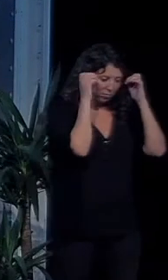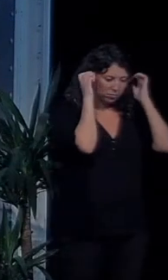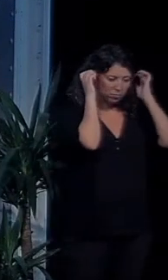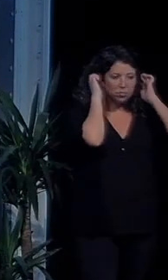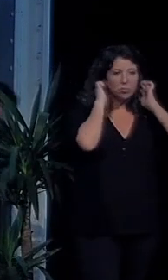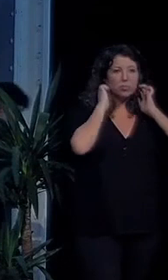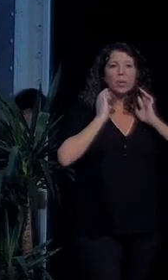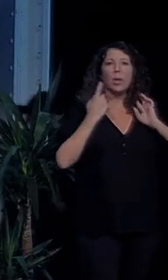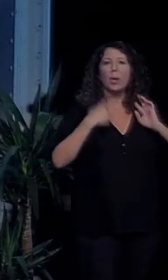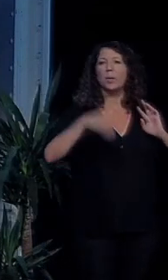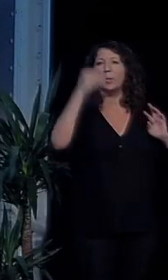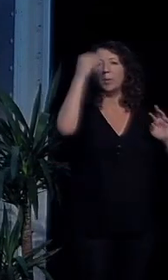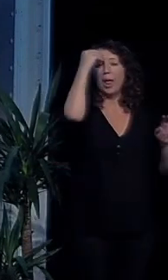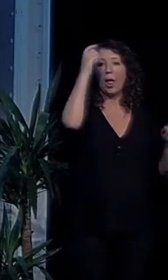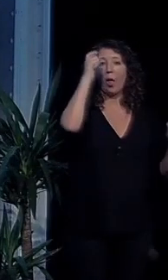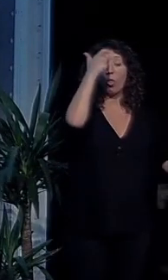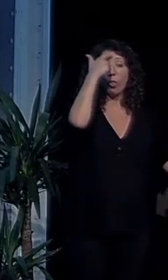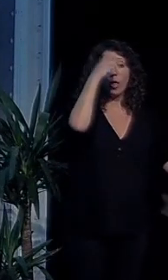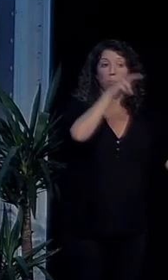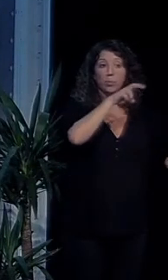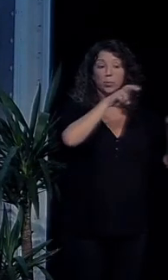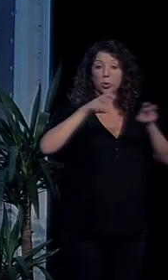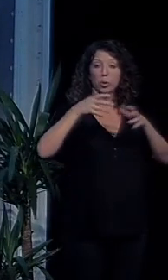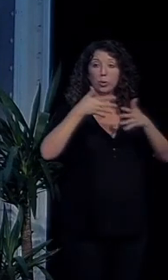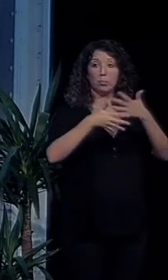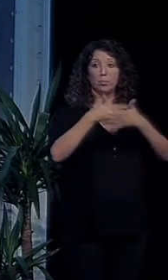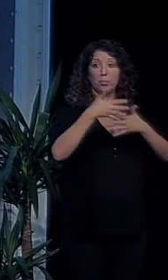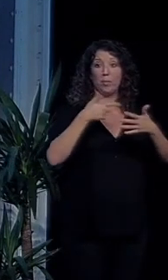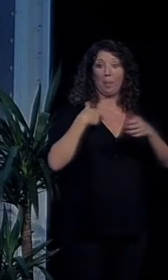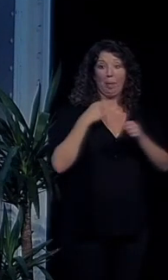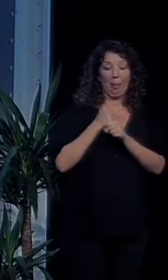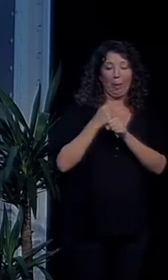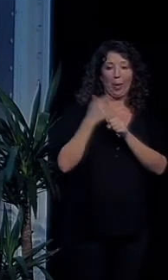aquí hay una mezcla de conceptos que no tienen nada que ver con mi trabajo.